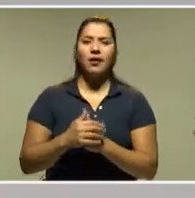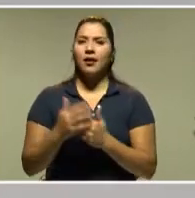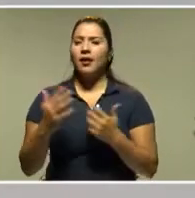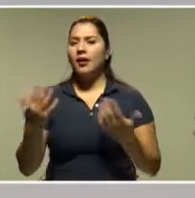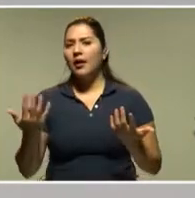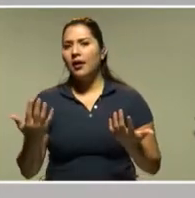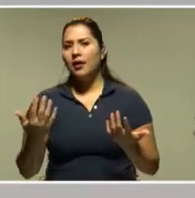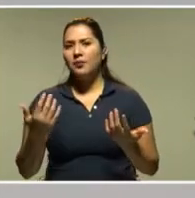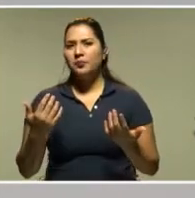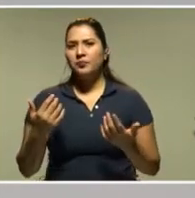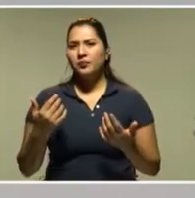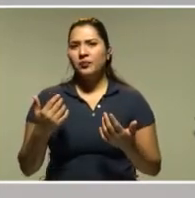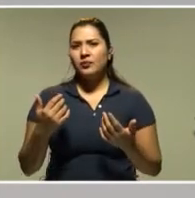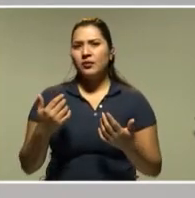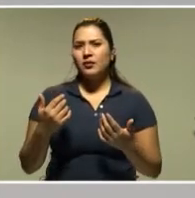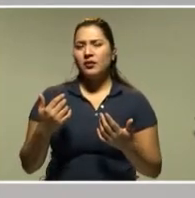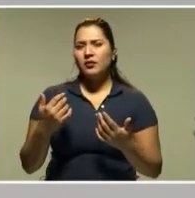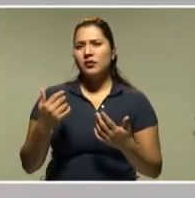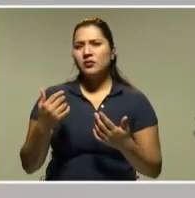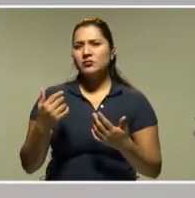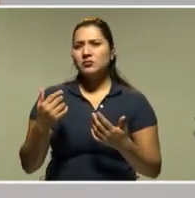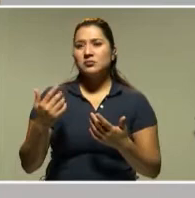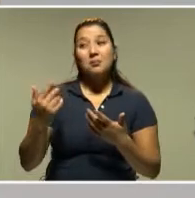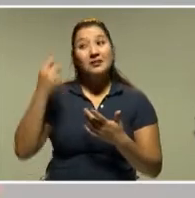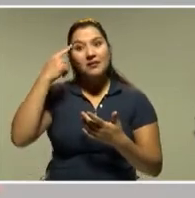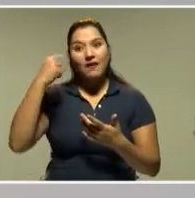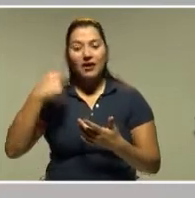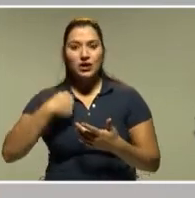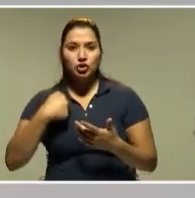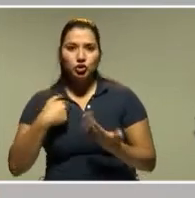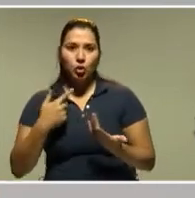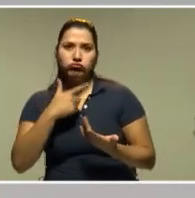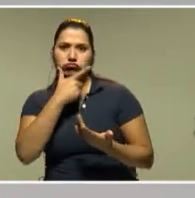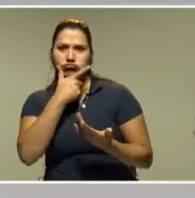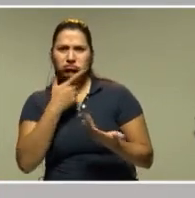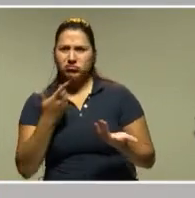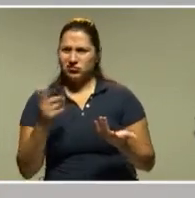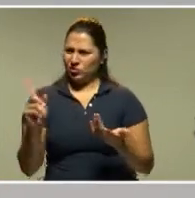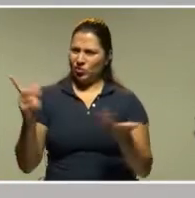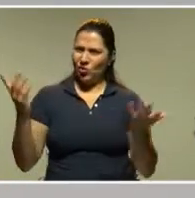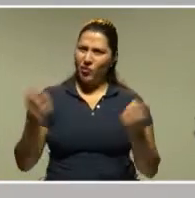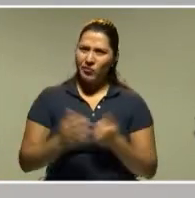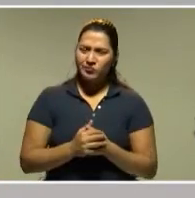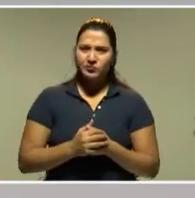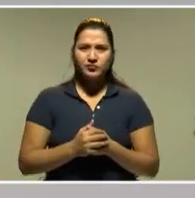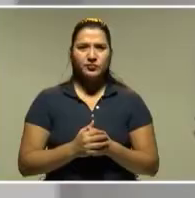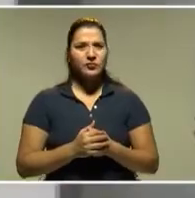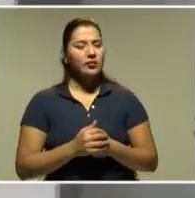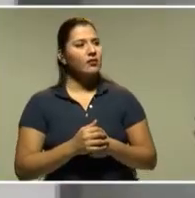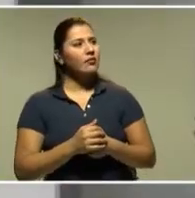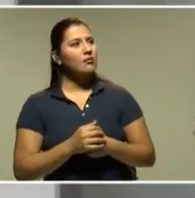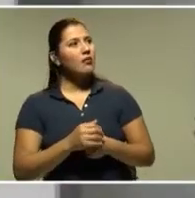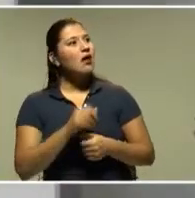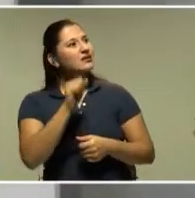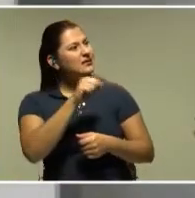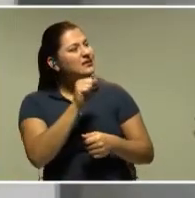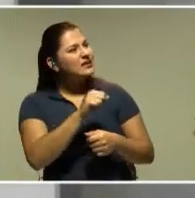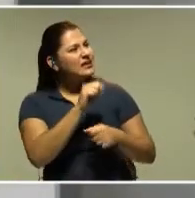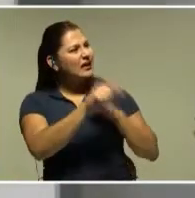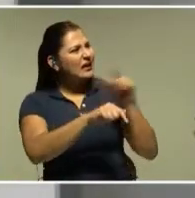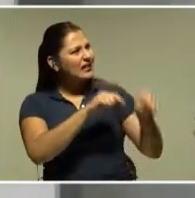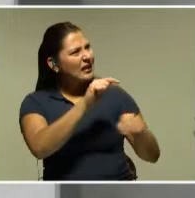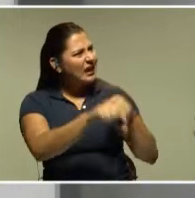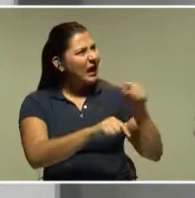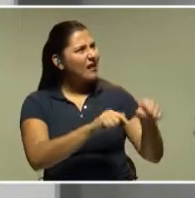que otro tipo, otra orientación sexual. Y yo decía, o sea, nada que ver. Se metían hasta con tus preferiencias y